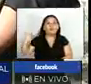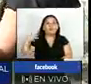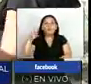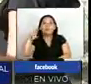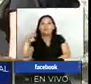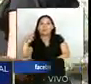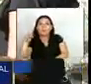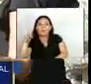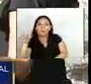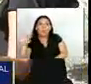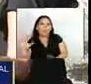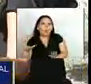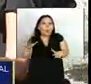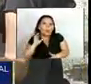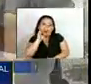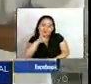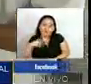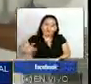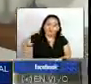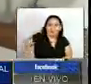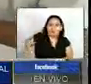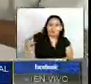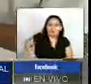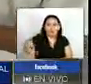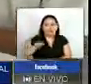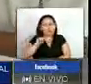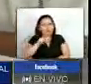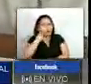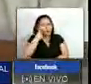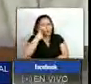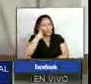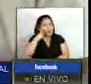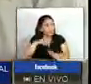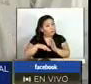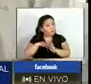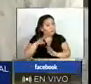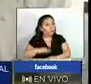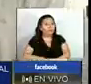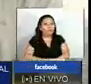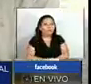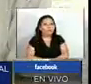diagnosticado con insuficiencia renal y sus cuidados deben ser mayores.